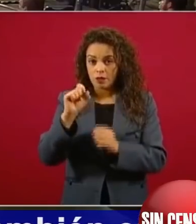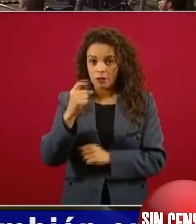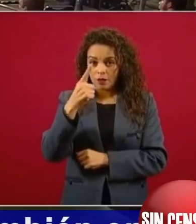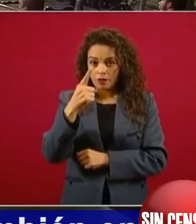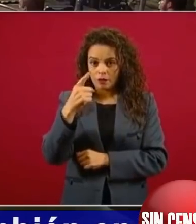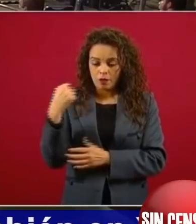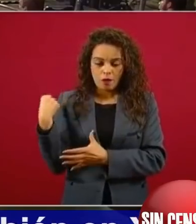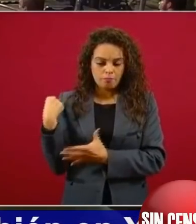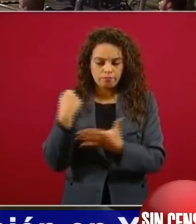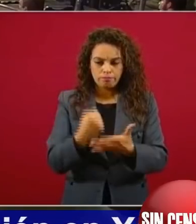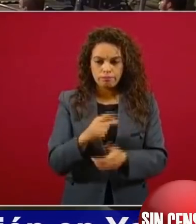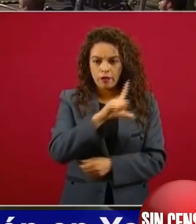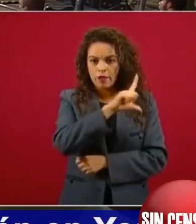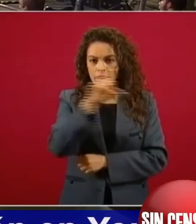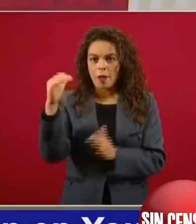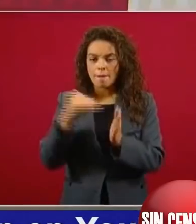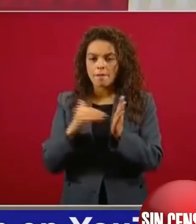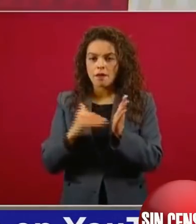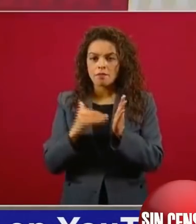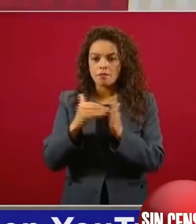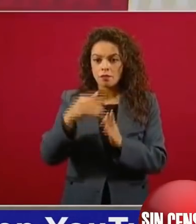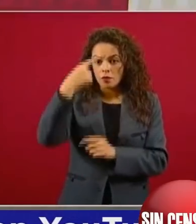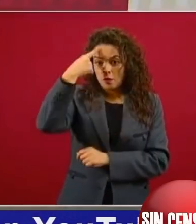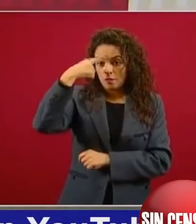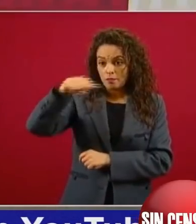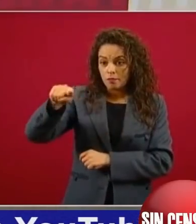700,000 millones al pago de servicio de deuda,